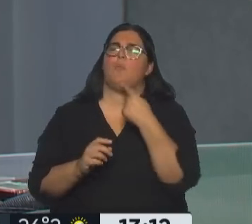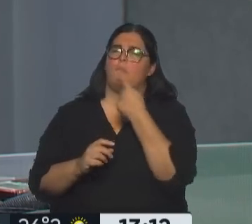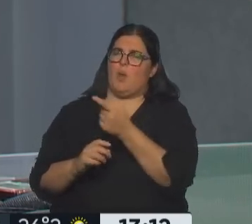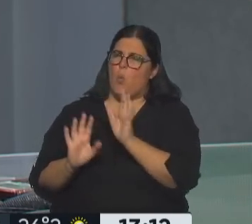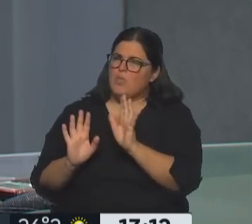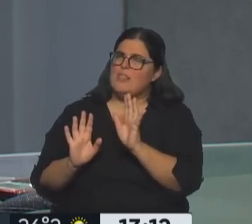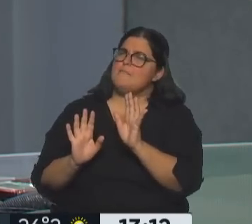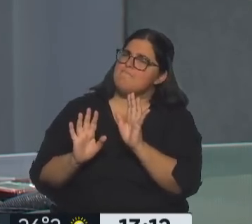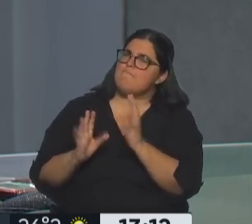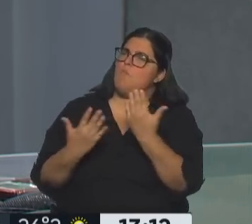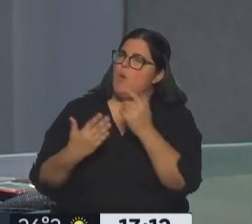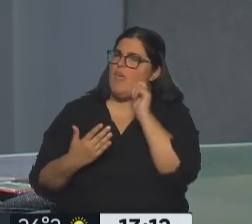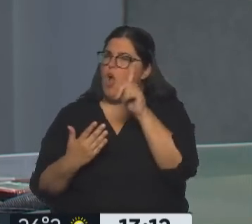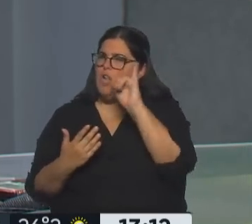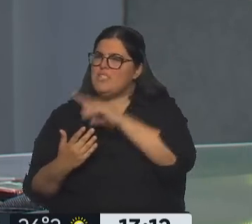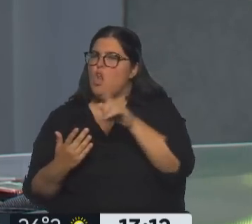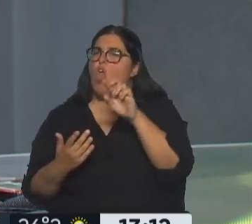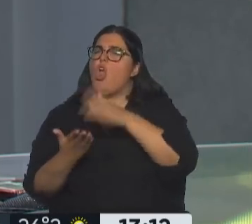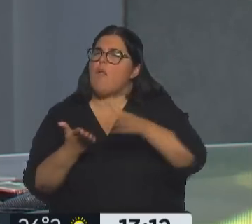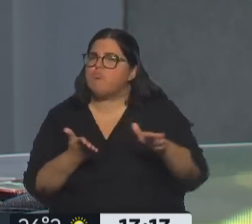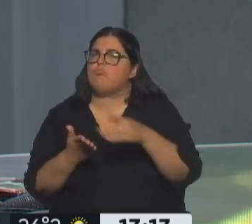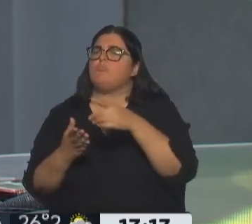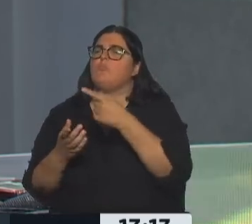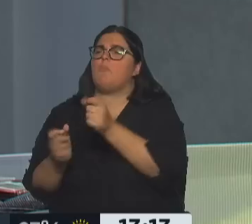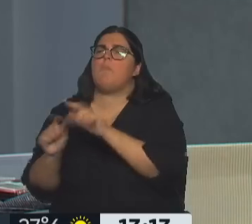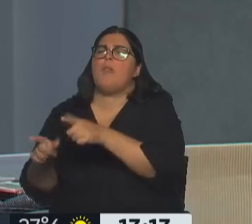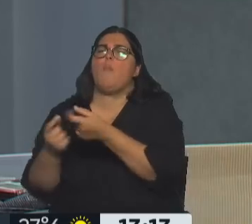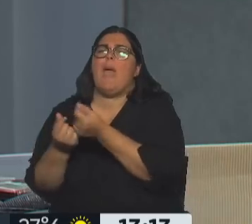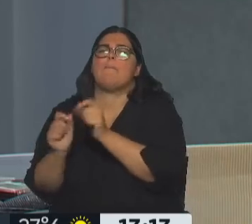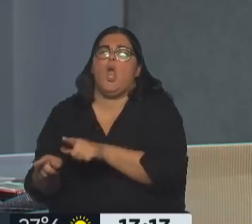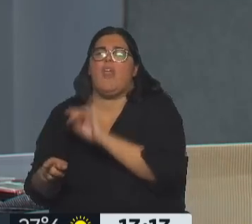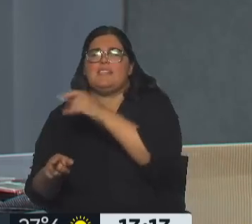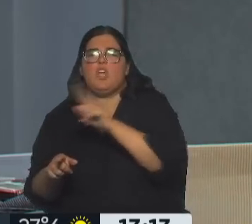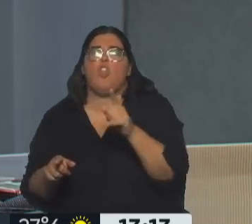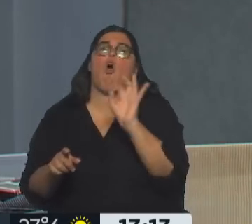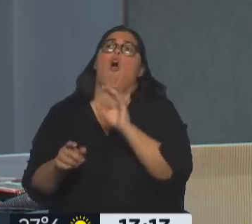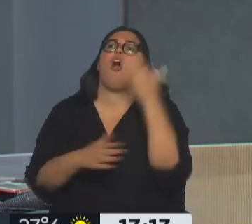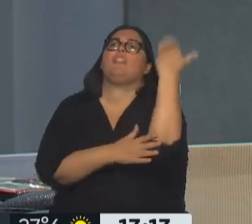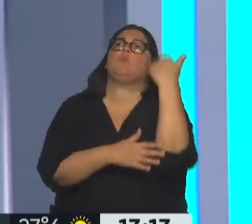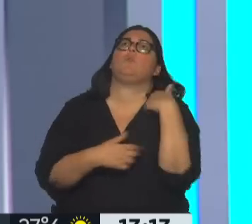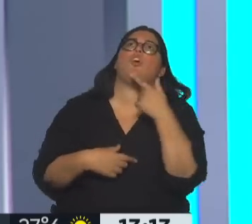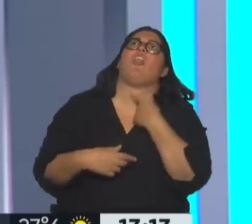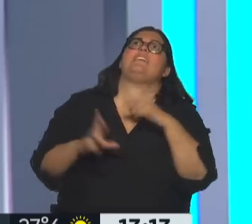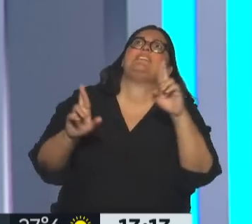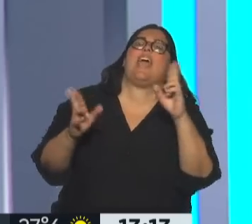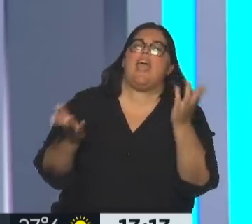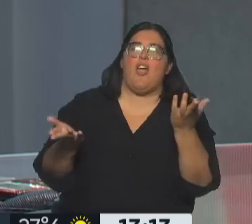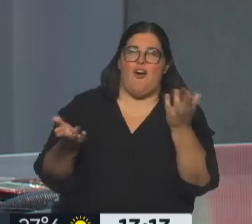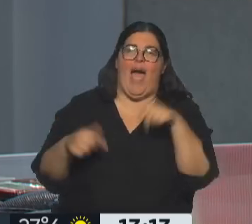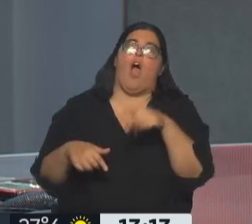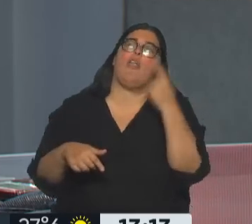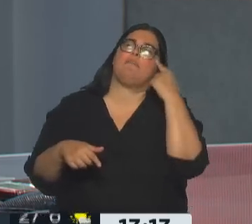se puede concretar y hasta dónde se va a quedar en discursos de buenos augurios, digamos, por ahora o de deseo. ¿no? Exacto,